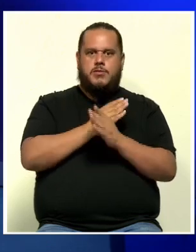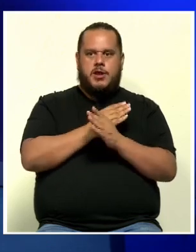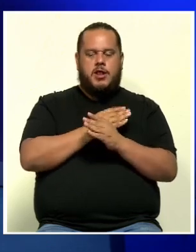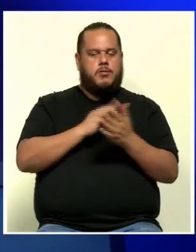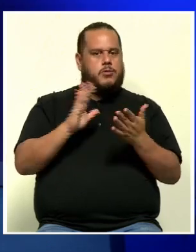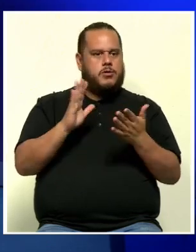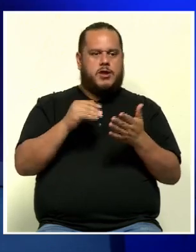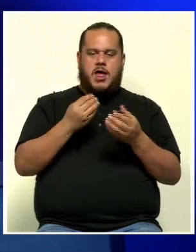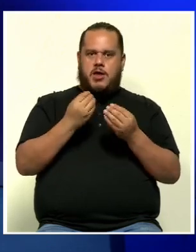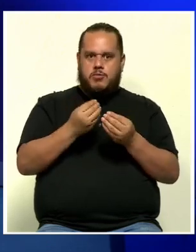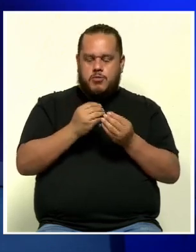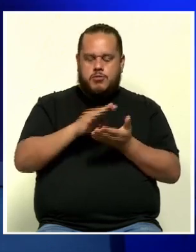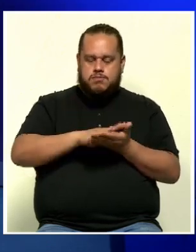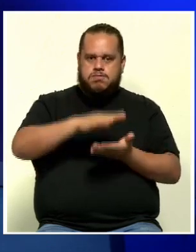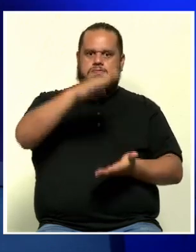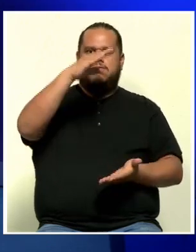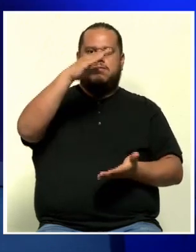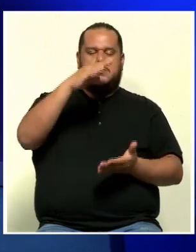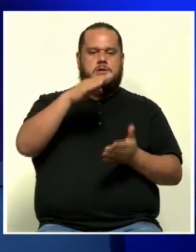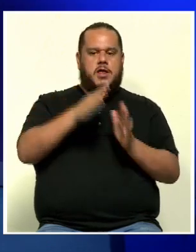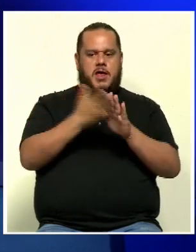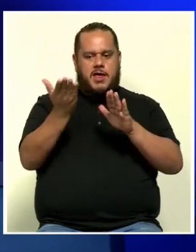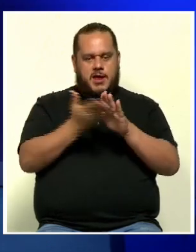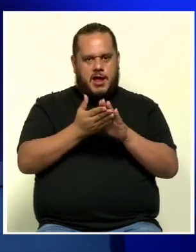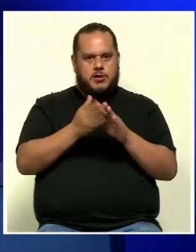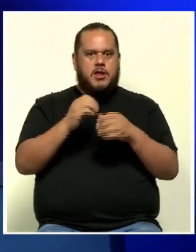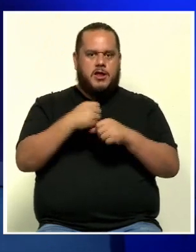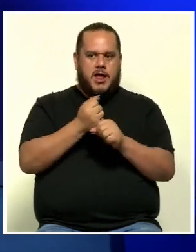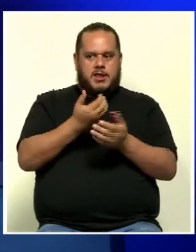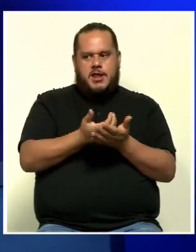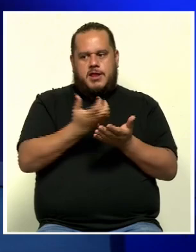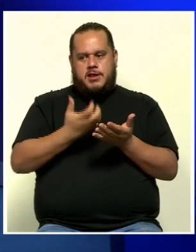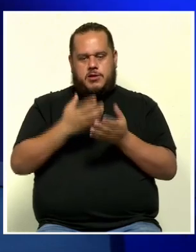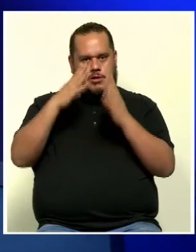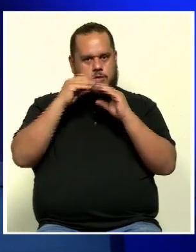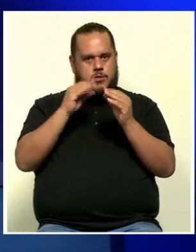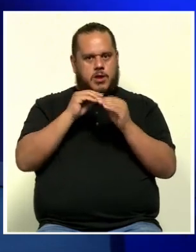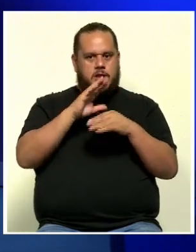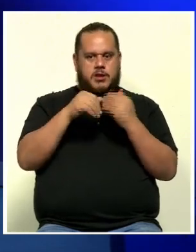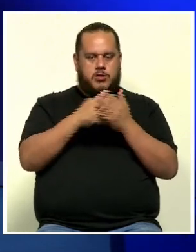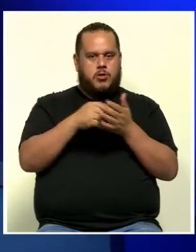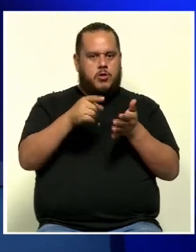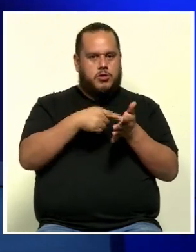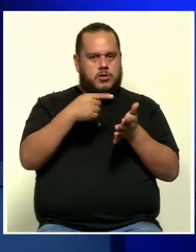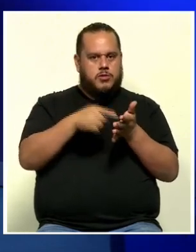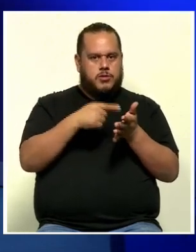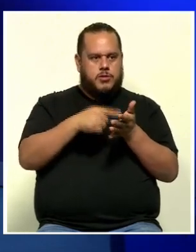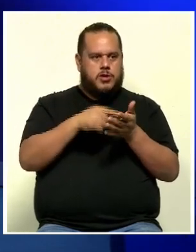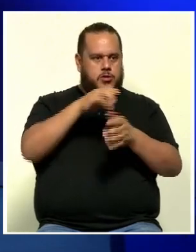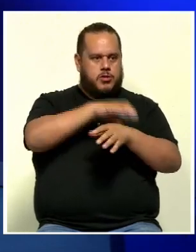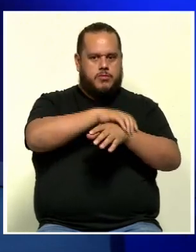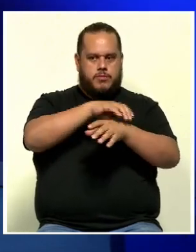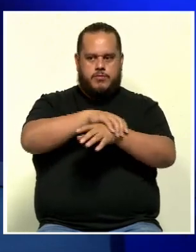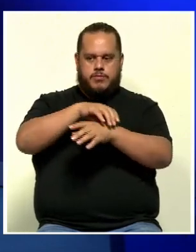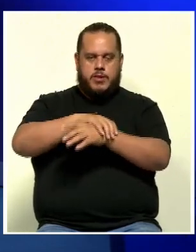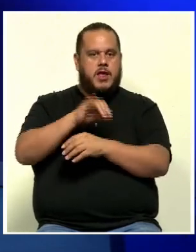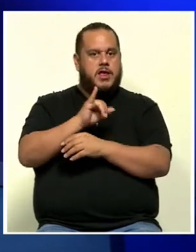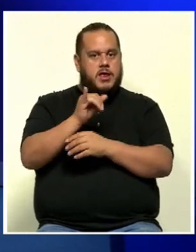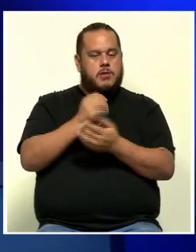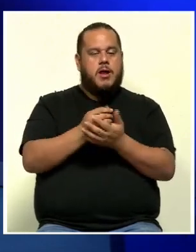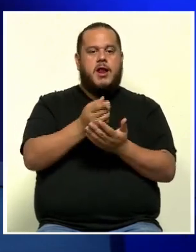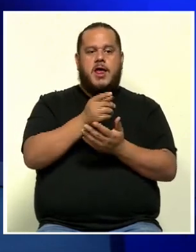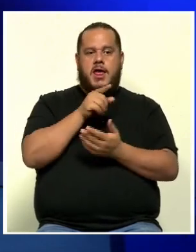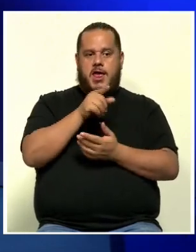de casos en la sección del OIJ que ejecuta la extracción de los datos de los dispositivos móviles decomisados. Además, el jerarca